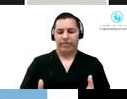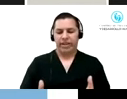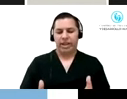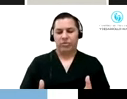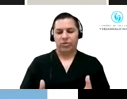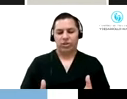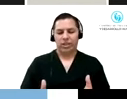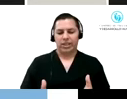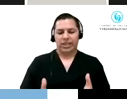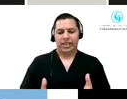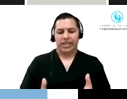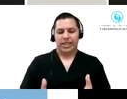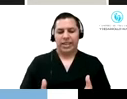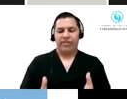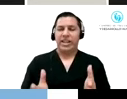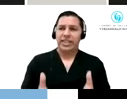la jefa, digamos,